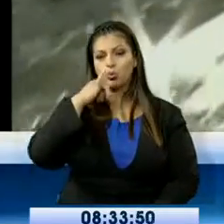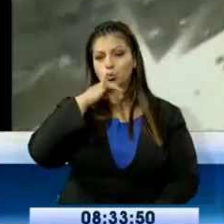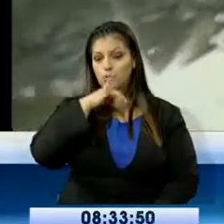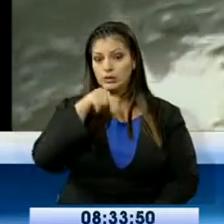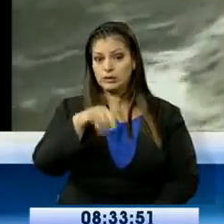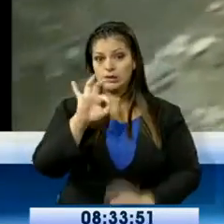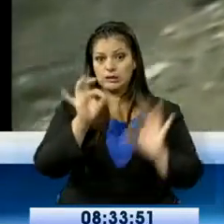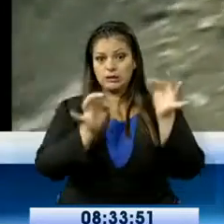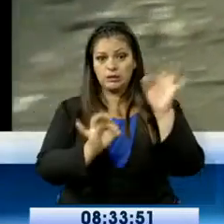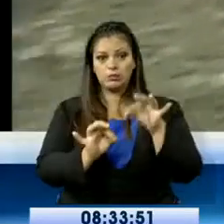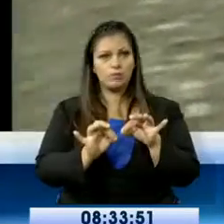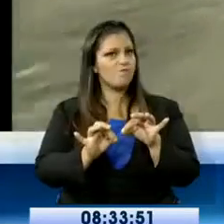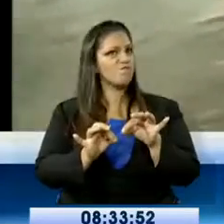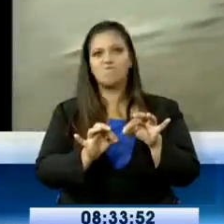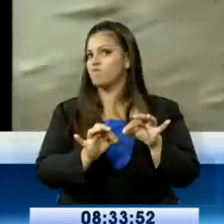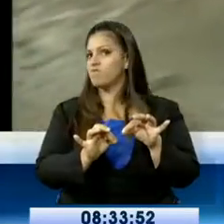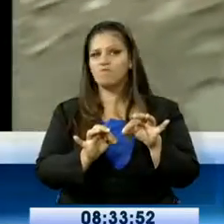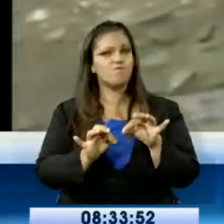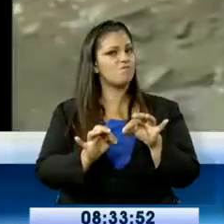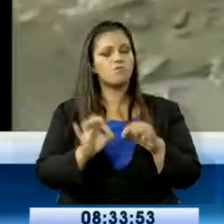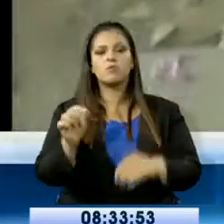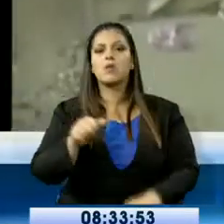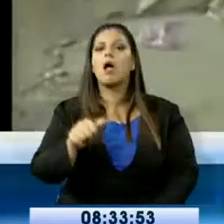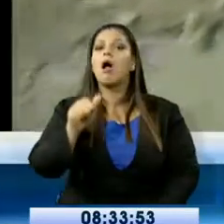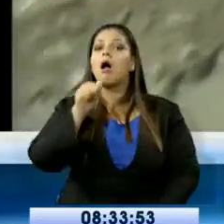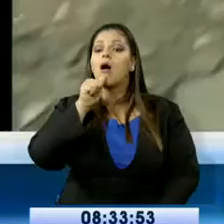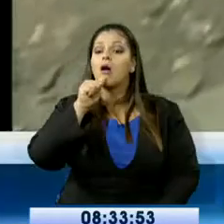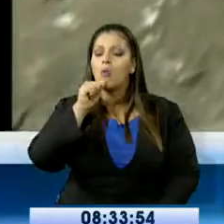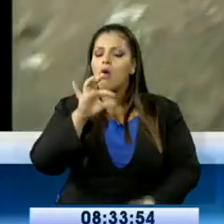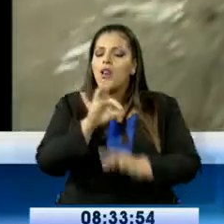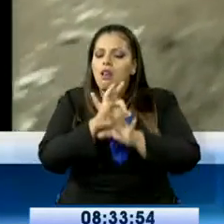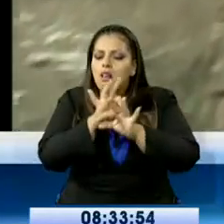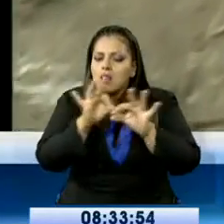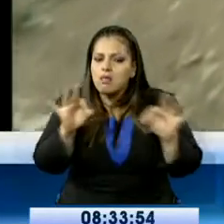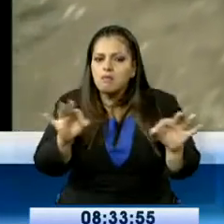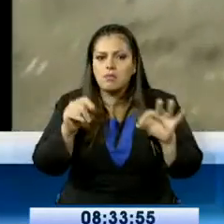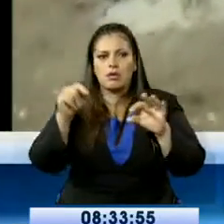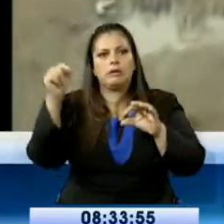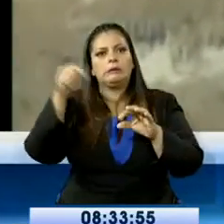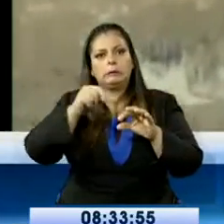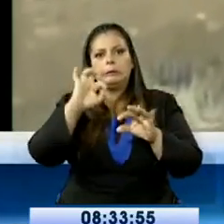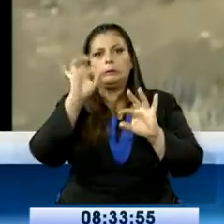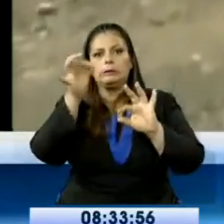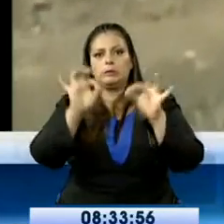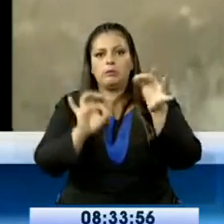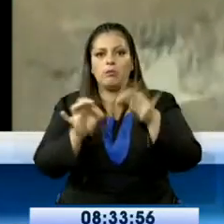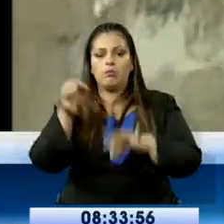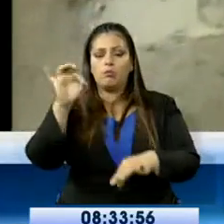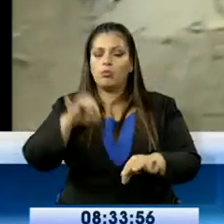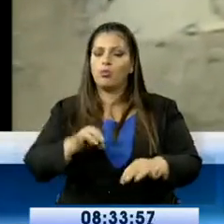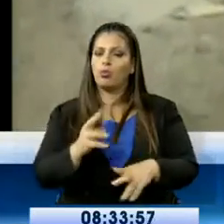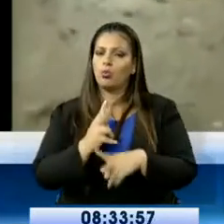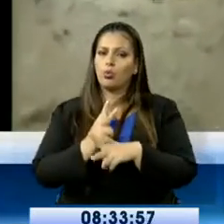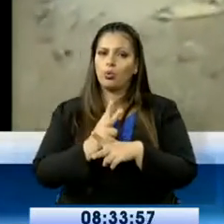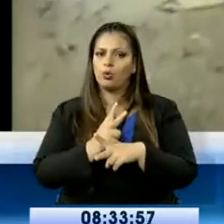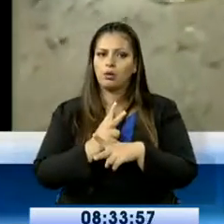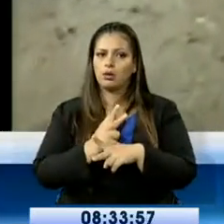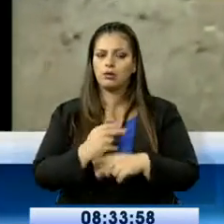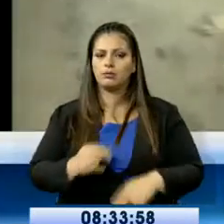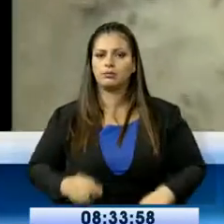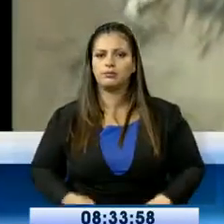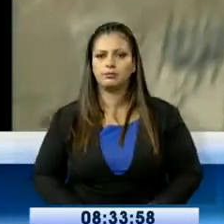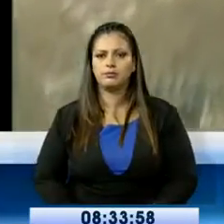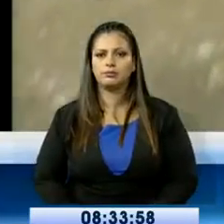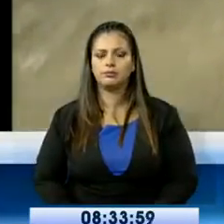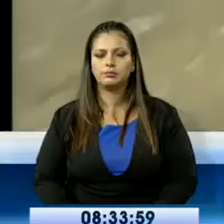otro mosquito que es el que transmite la fibra amarilla por ejemplo el paludismo así que